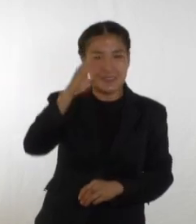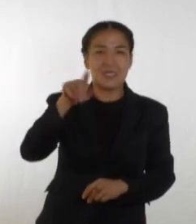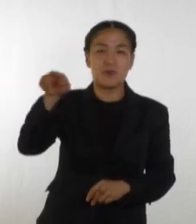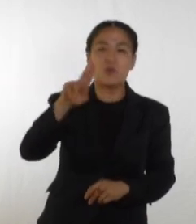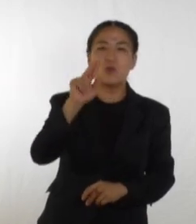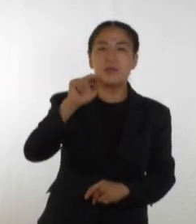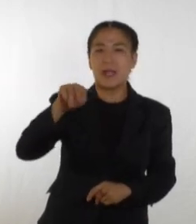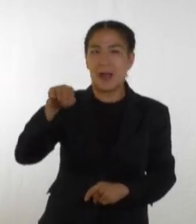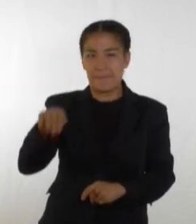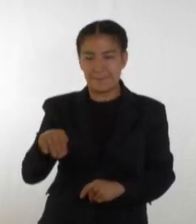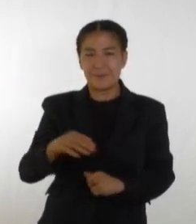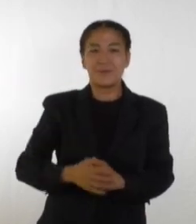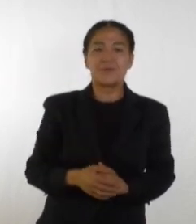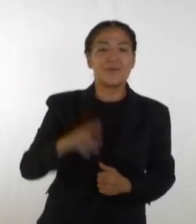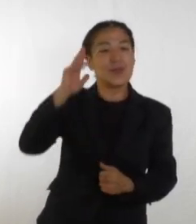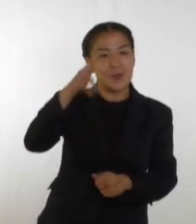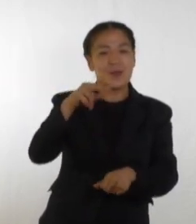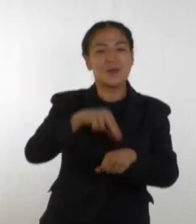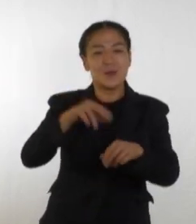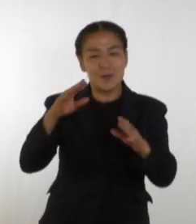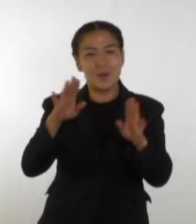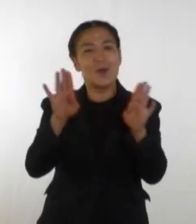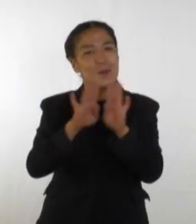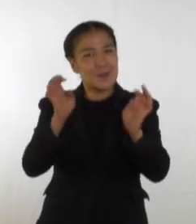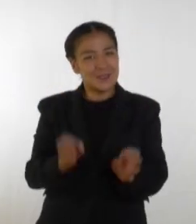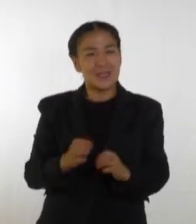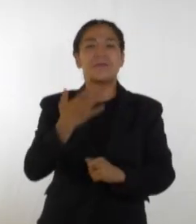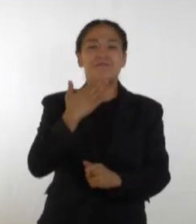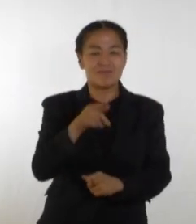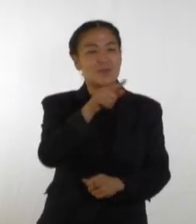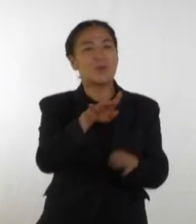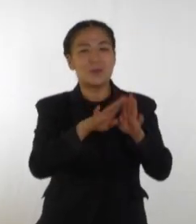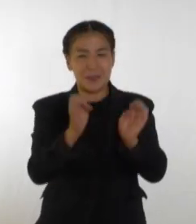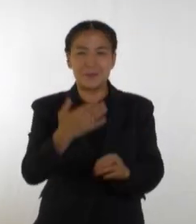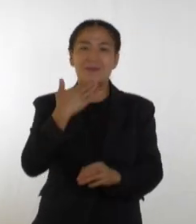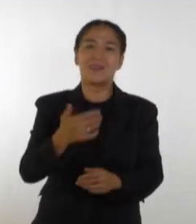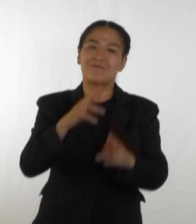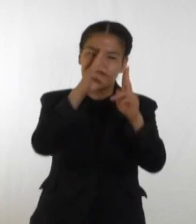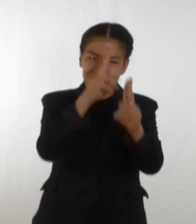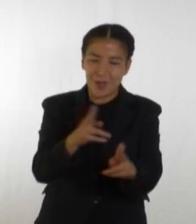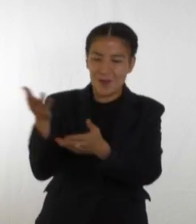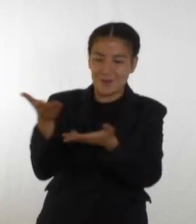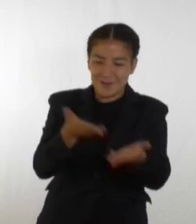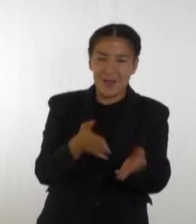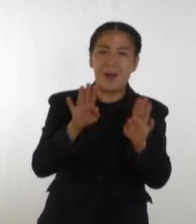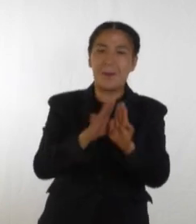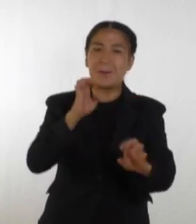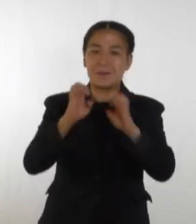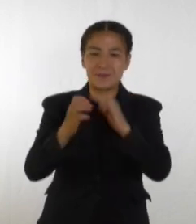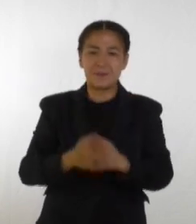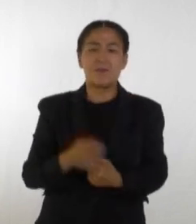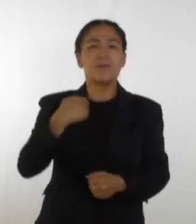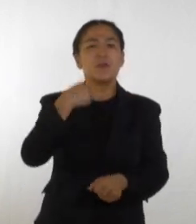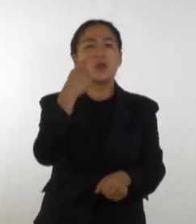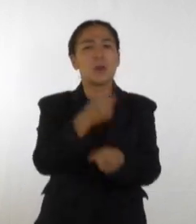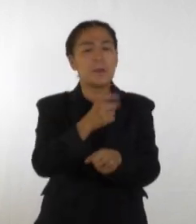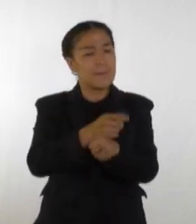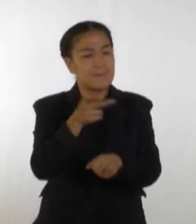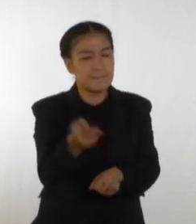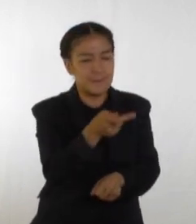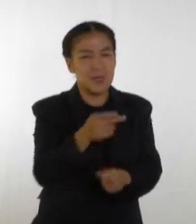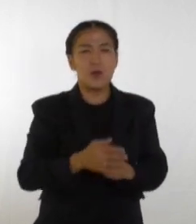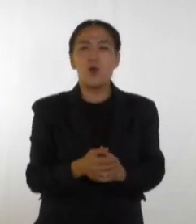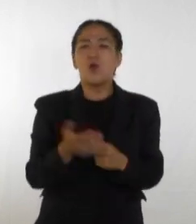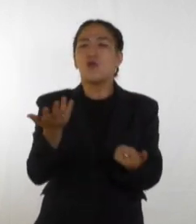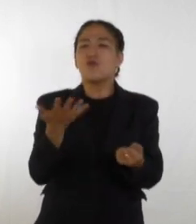de la Universidad Nacional Autónoma de México. Doctora, ¿cómo está? Muy bien, gracias. ¿Y tú? Muy bien, muchas gracias. Un honor tenerla aquí. Mi primera